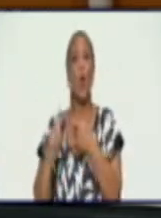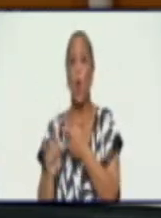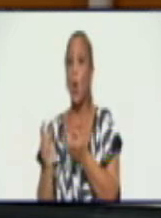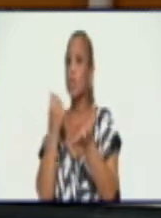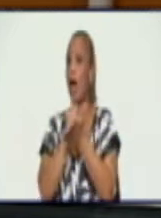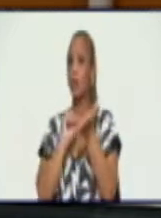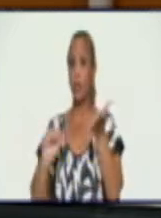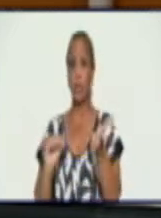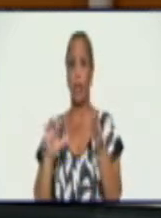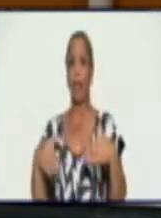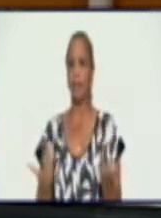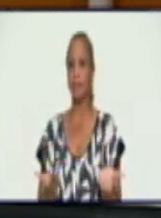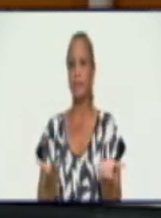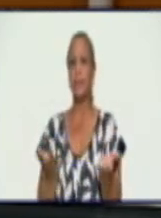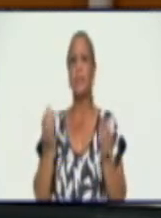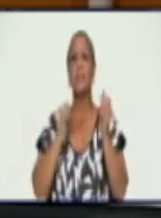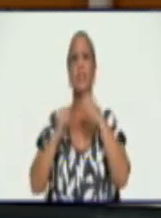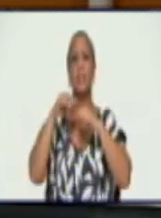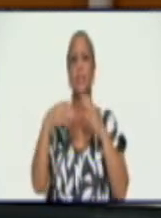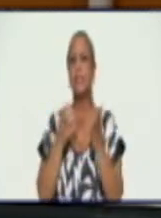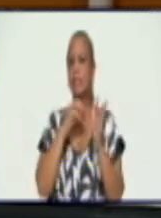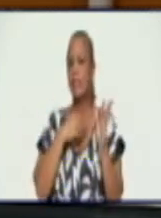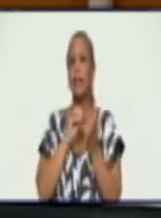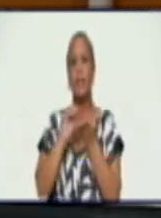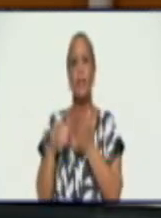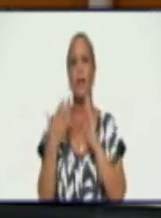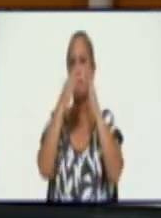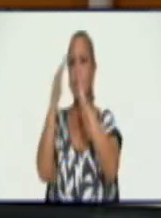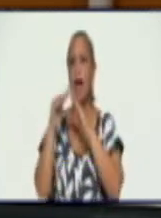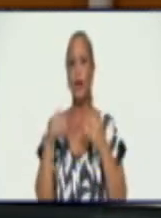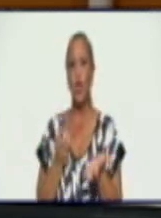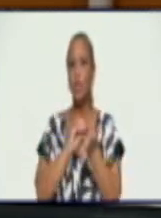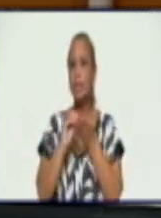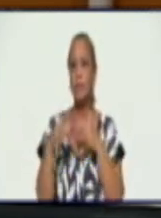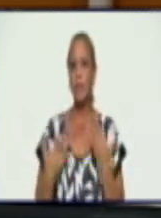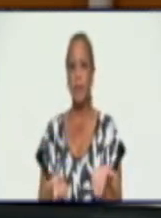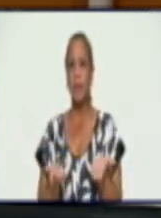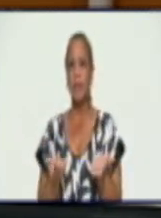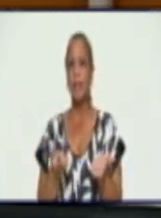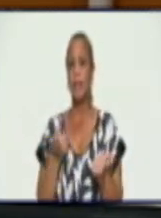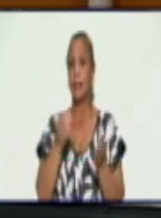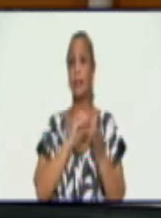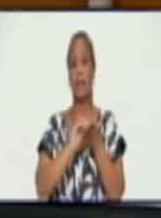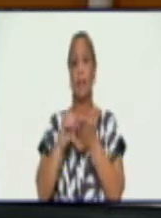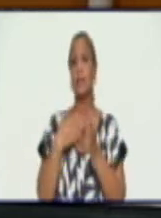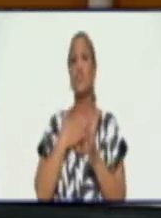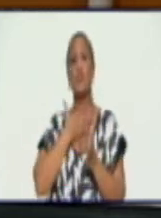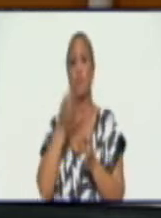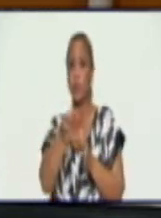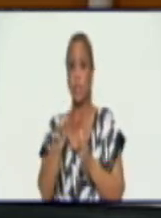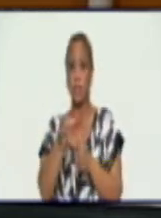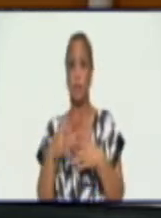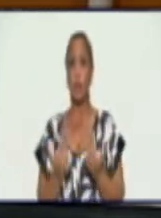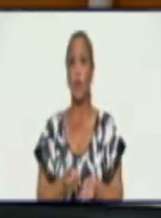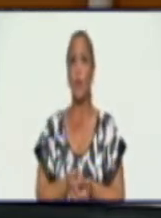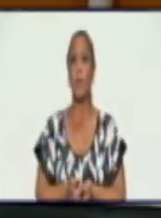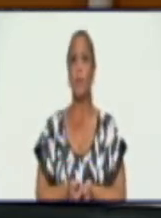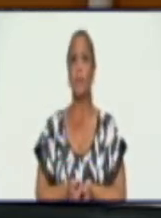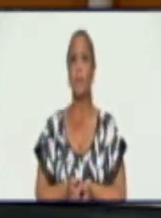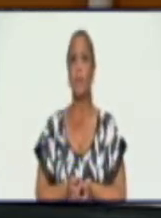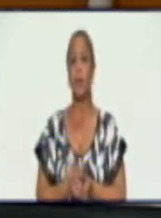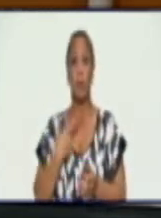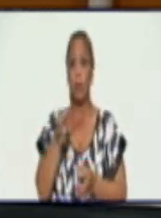desde donde desde las estructuras donde convive desde el barrio popular desde su municipio porque el municipio no va a salir nadie